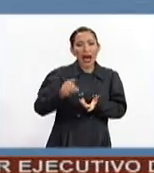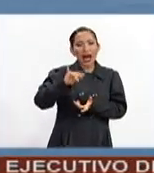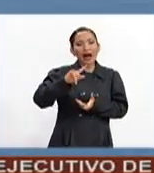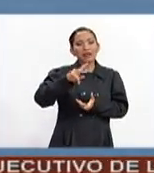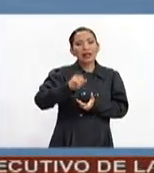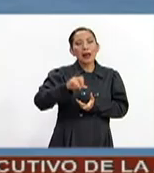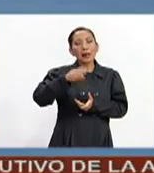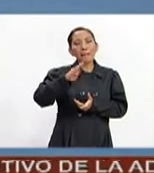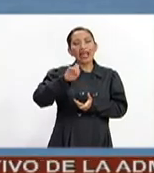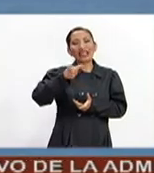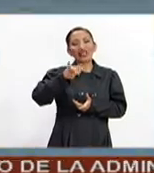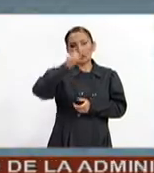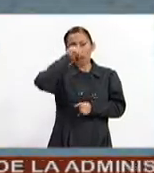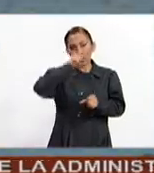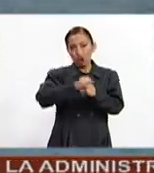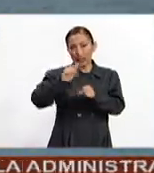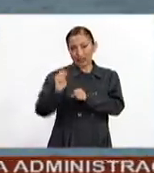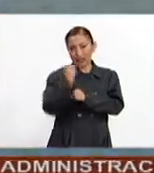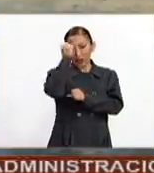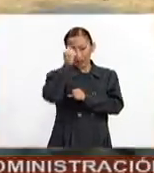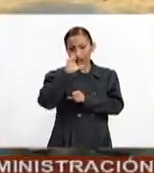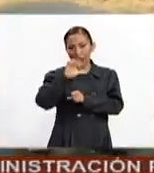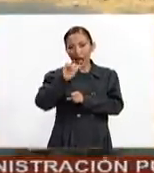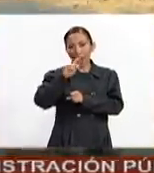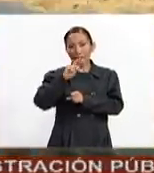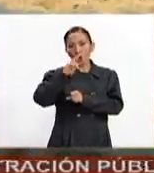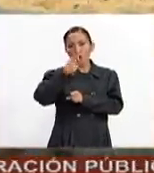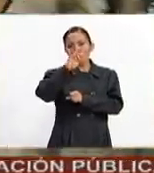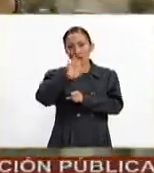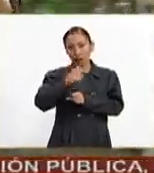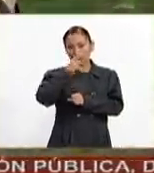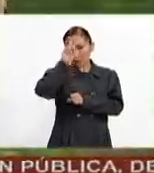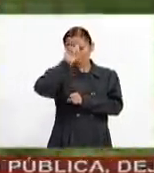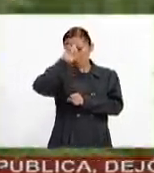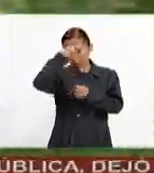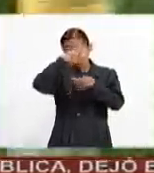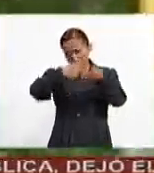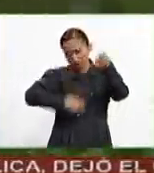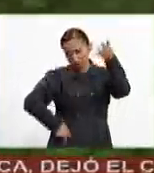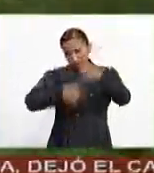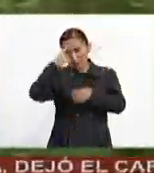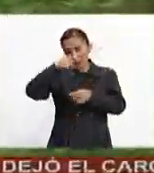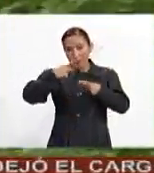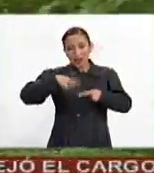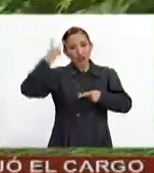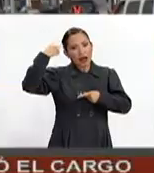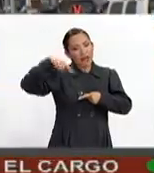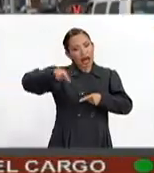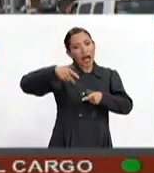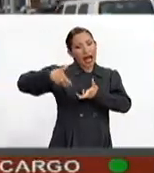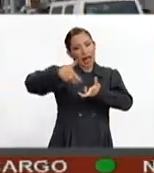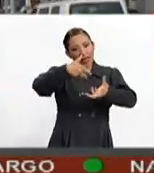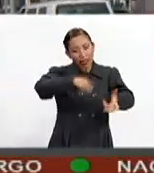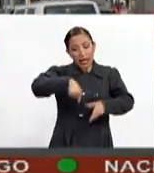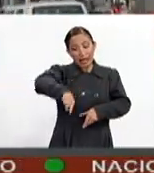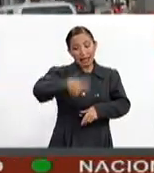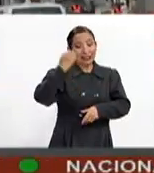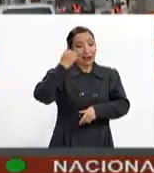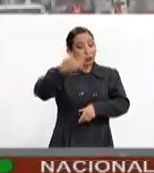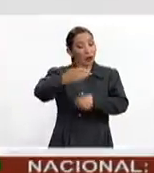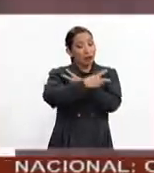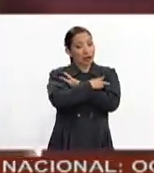Javier Benito López, secretario técnico de Capufe, emitió una serie de recomendaciones para quien viaja por carretera en este